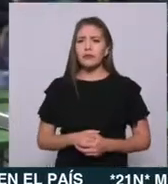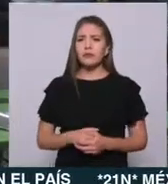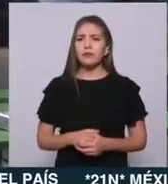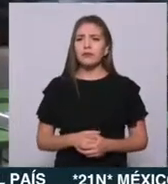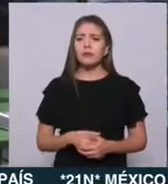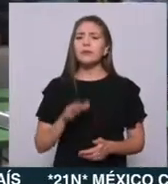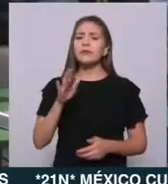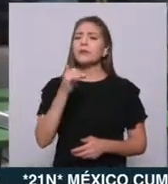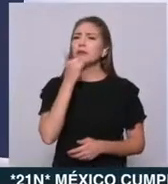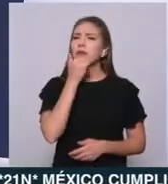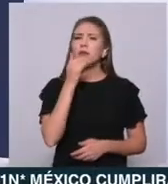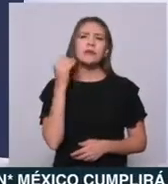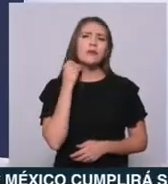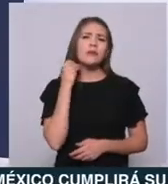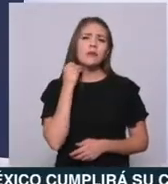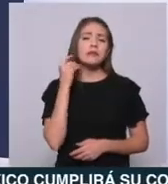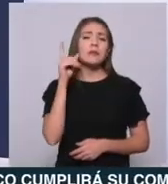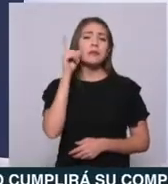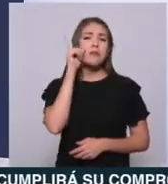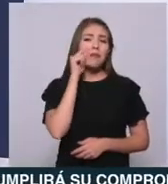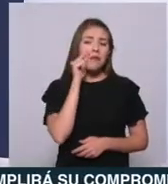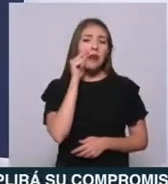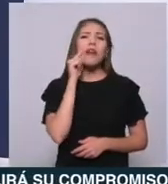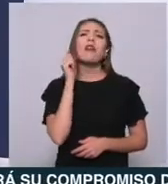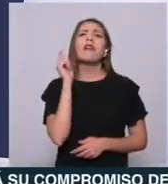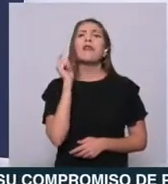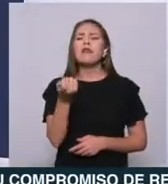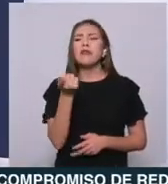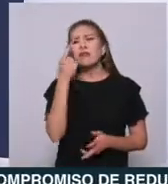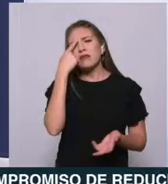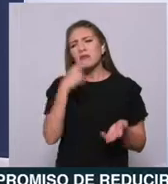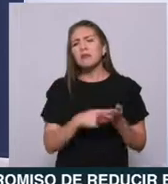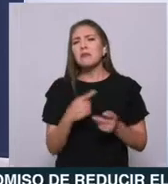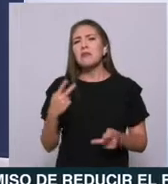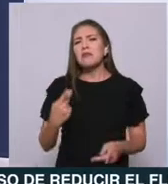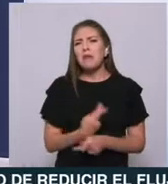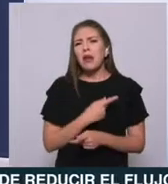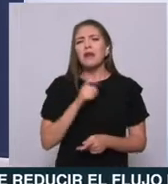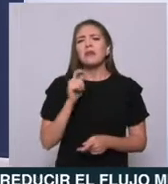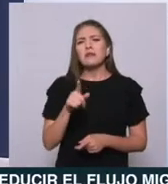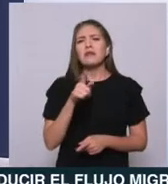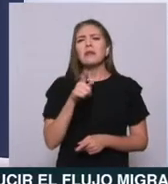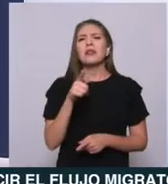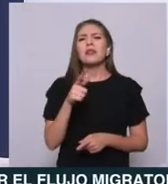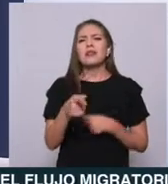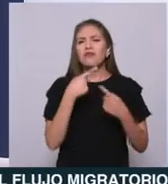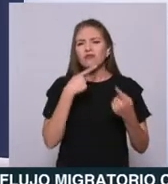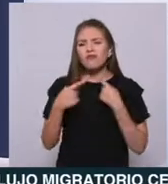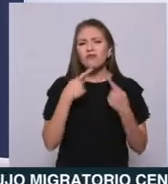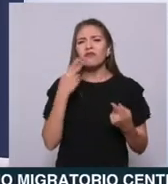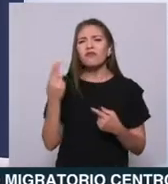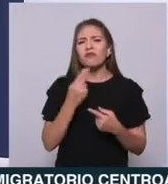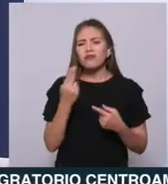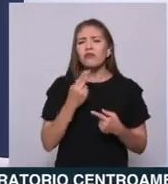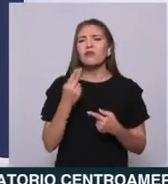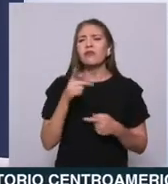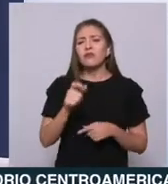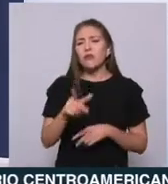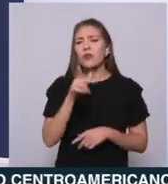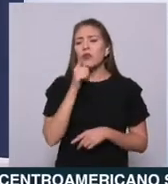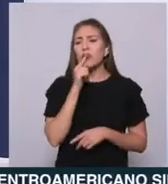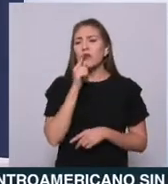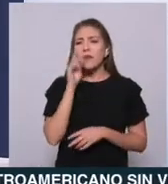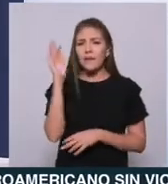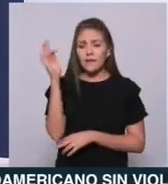lo que esperamos para mañana en estas negociaciones que están llevando a cabo los elementos de la Policía Federal? Y muy importante señalar, existe